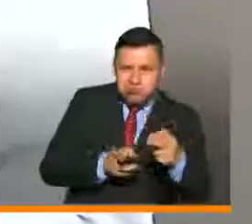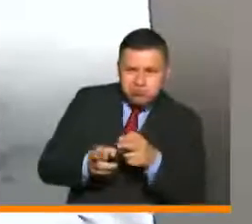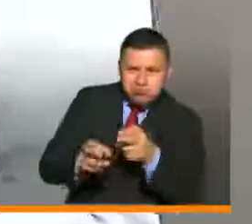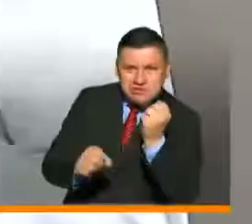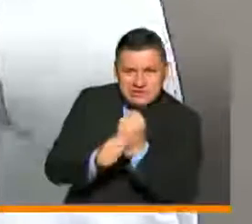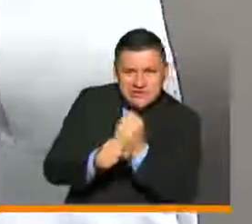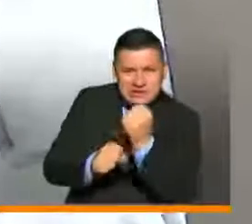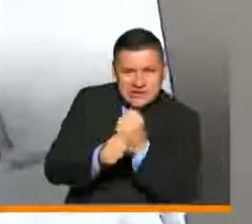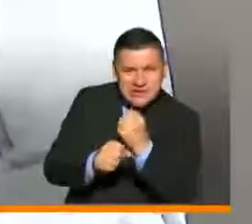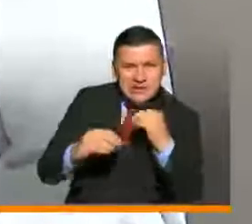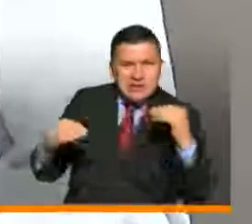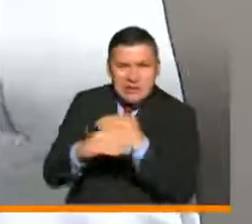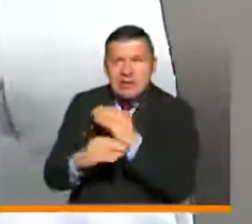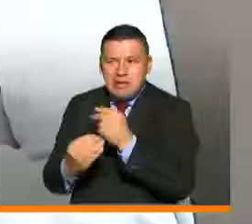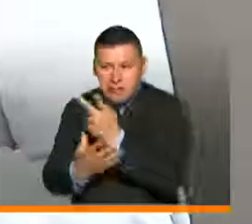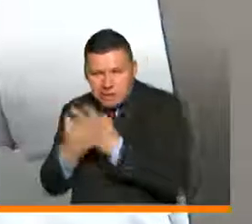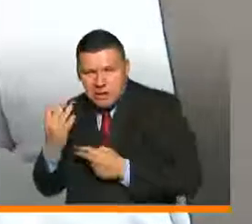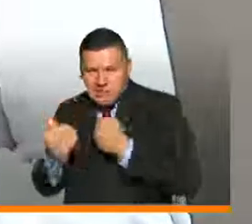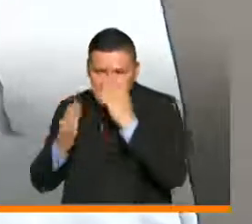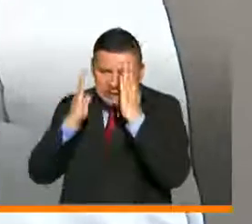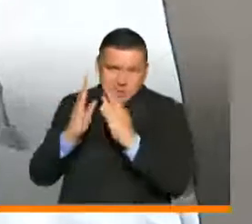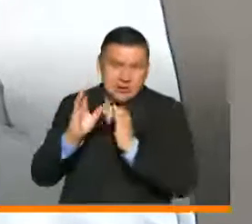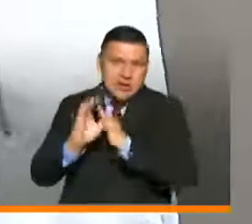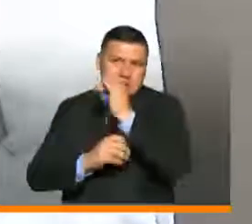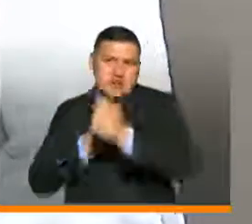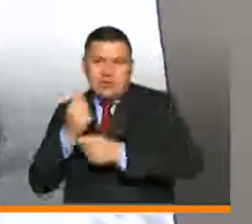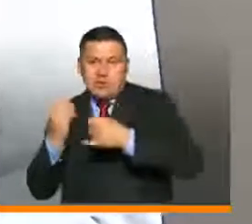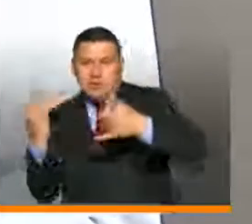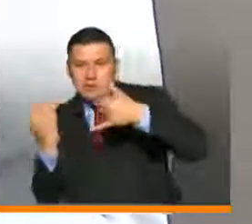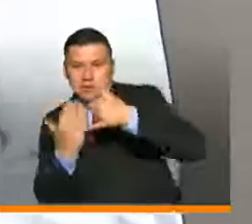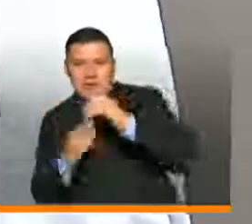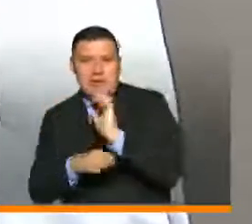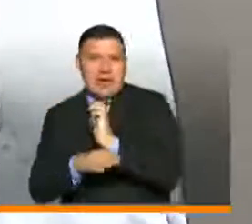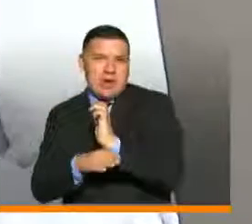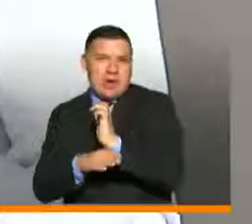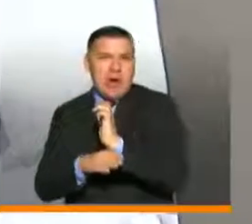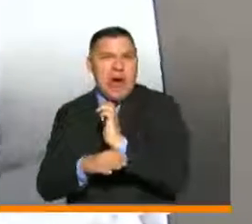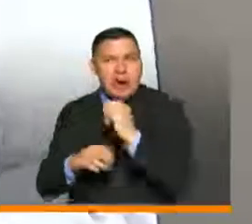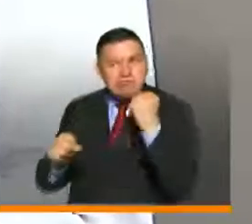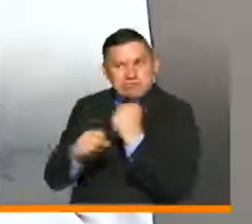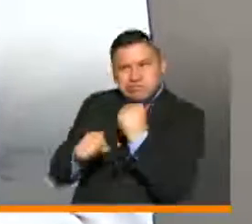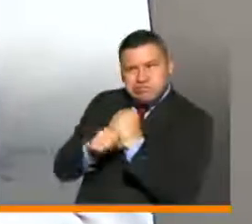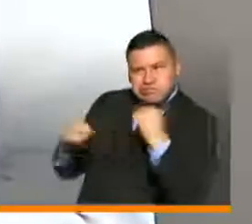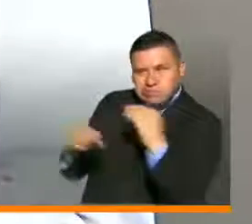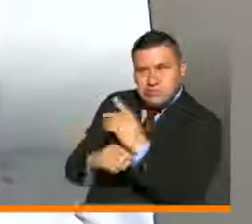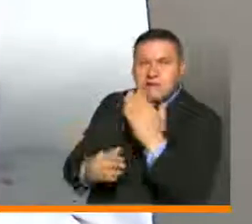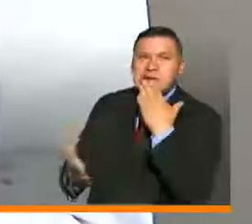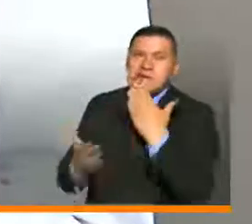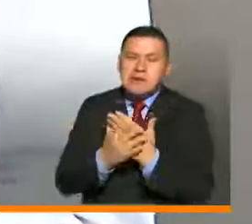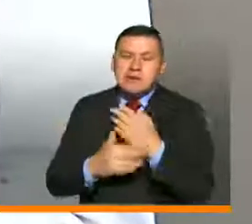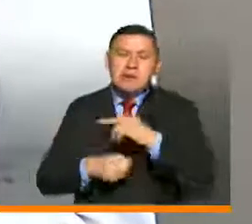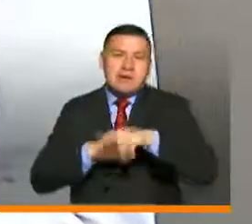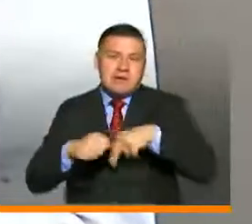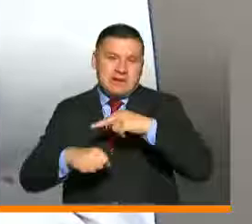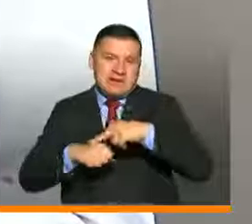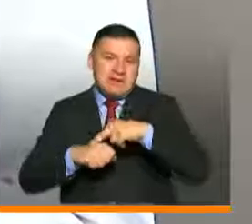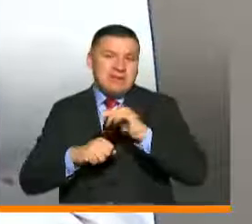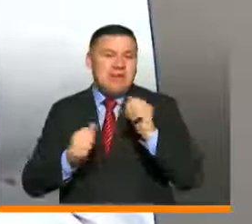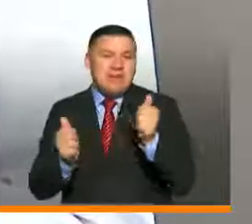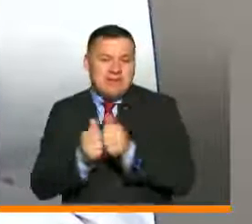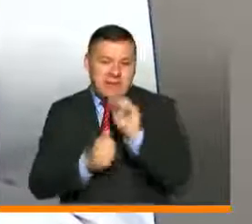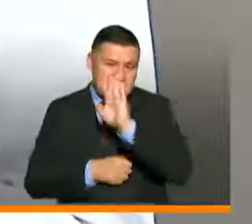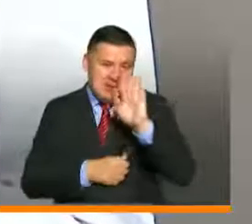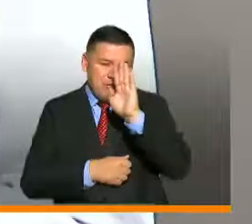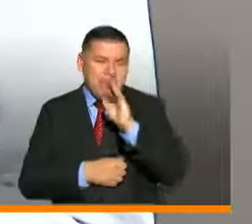desarrollo para ese comercio internacional entre tumaco y ecuador y para toda la región de nariño de la misma manera